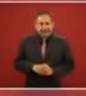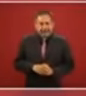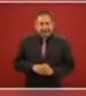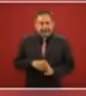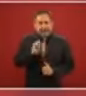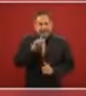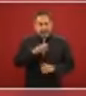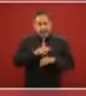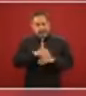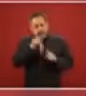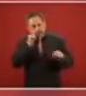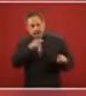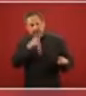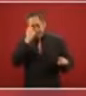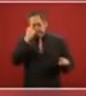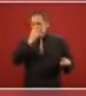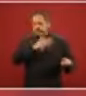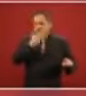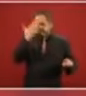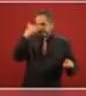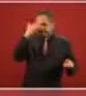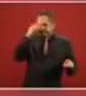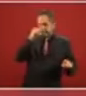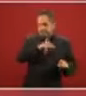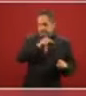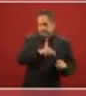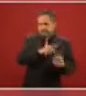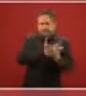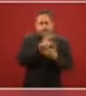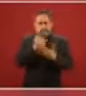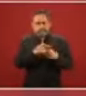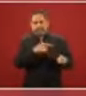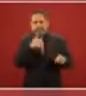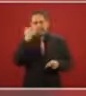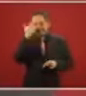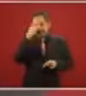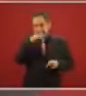al tanto de este proyecto,